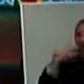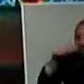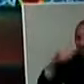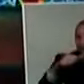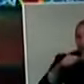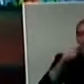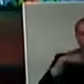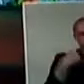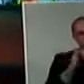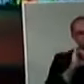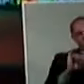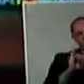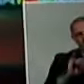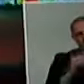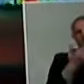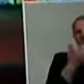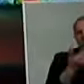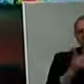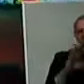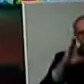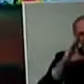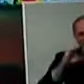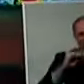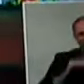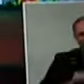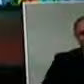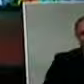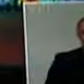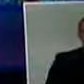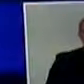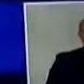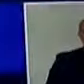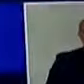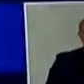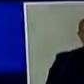Nacional de Pronósticos del Tiempo del Instituto de Meteorología. Hasta entonces.